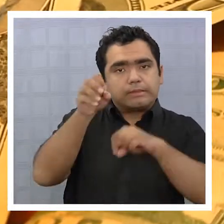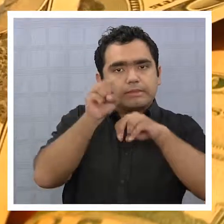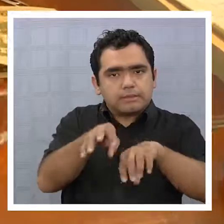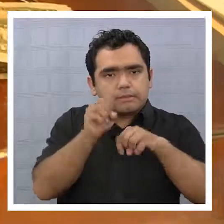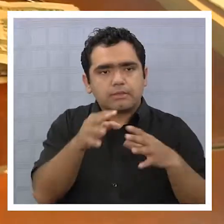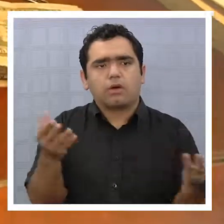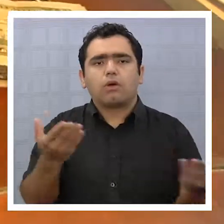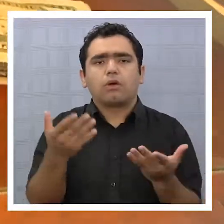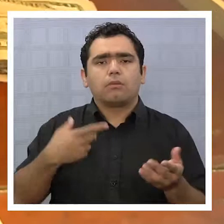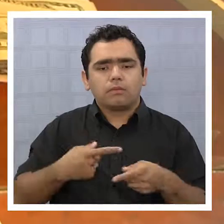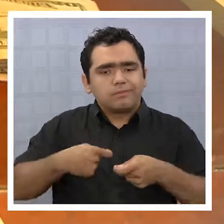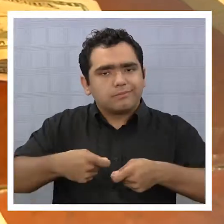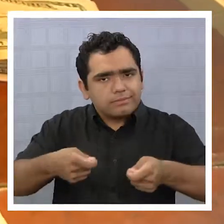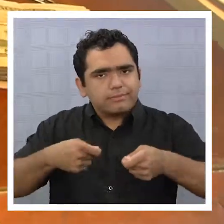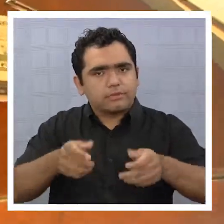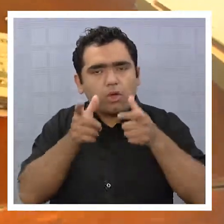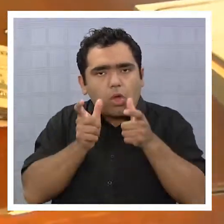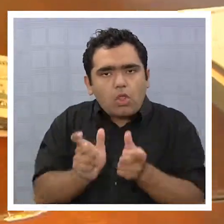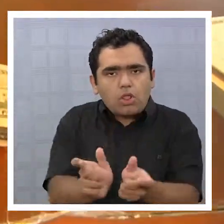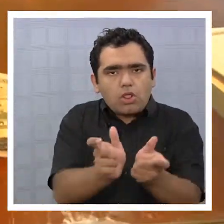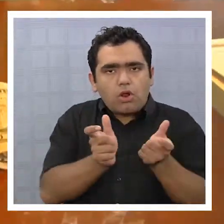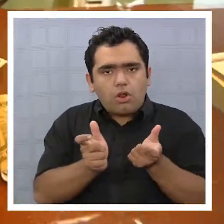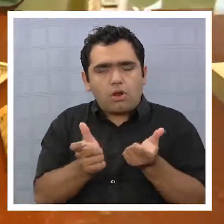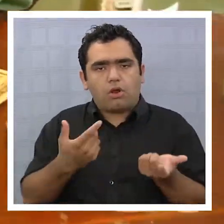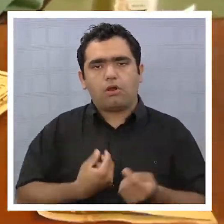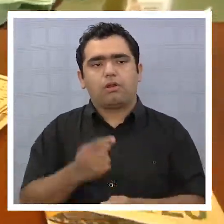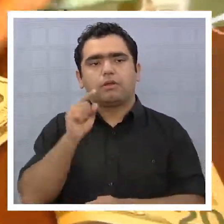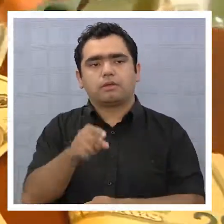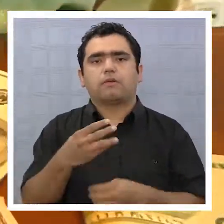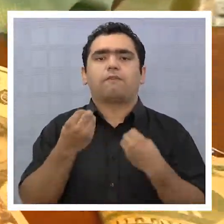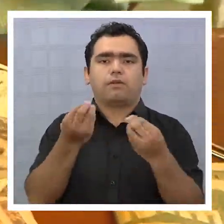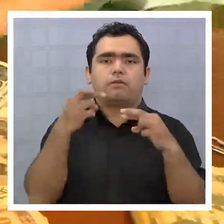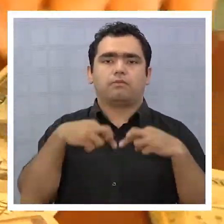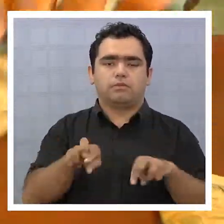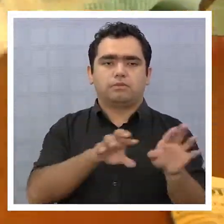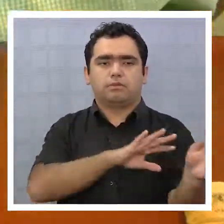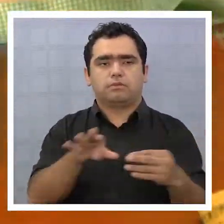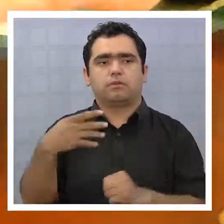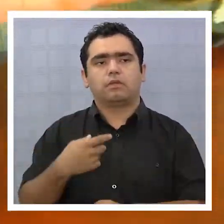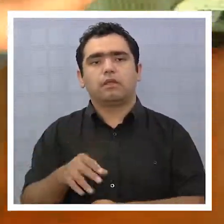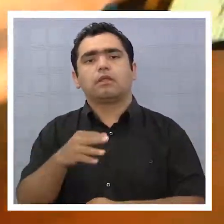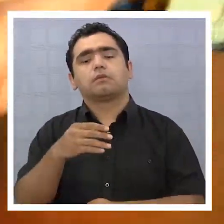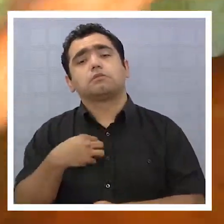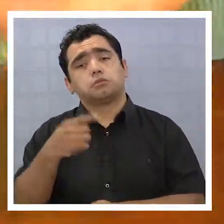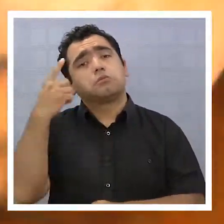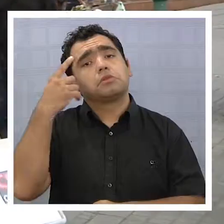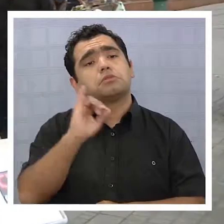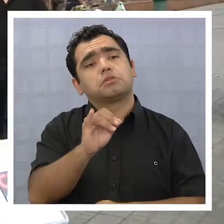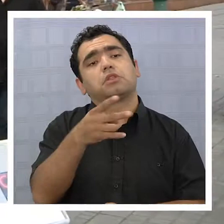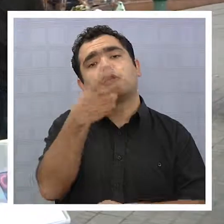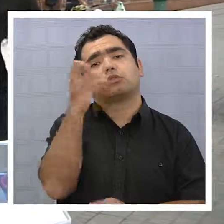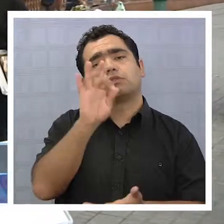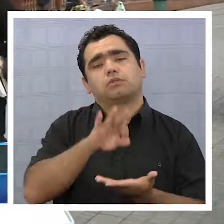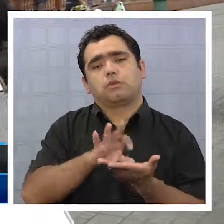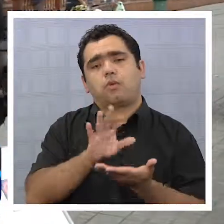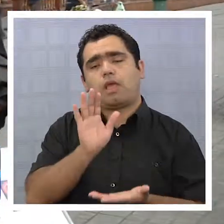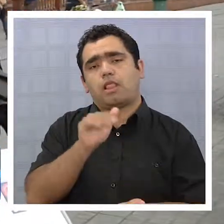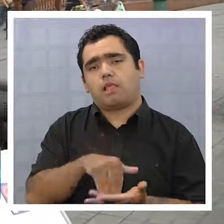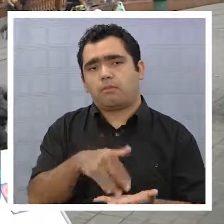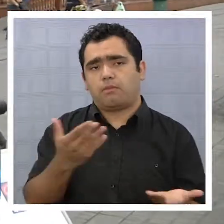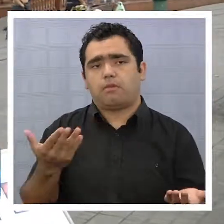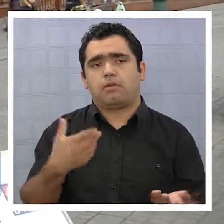gastar bien la plata yo creo que por ahí también sería una buena opción debe ser 250 o menos por todo lo que